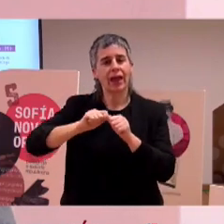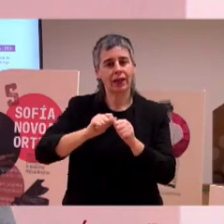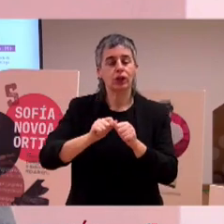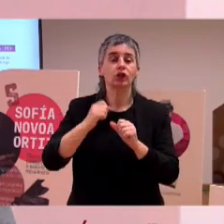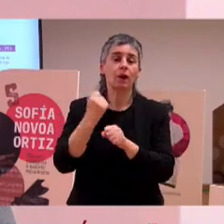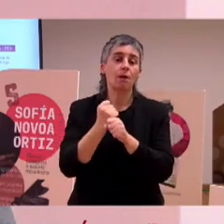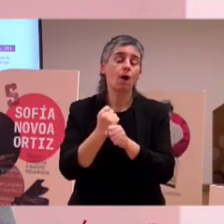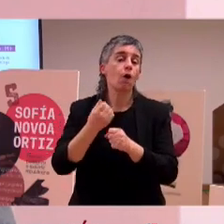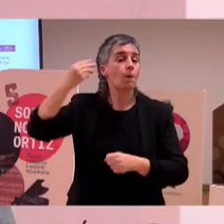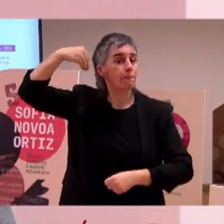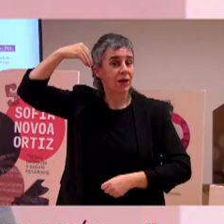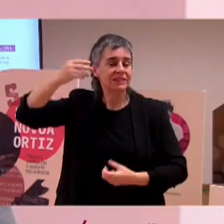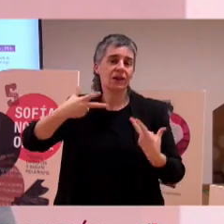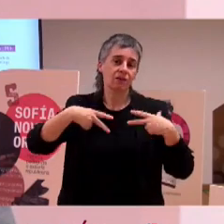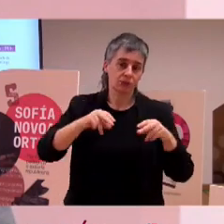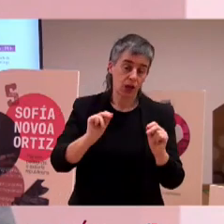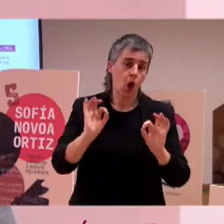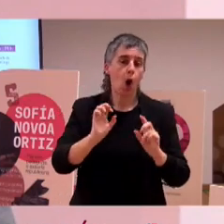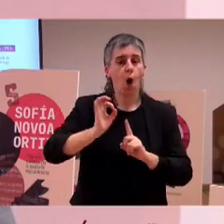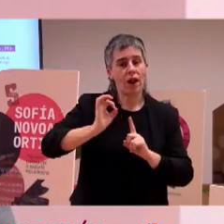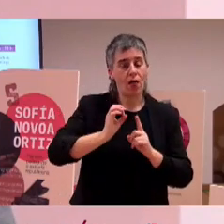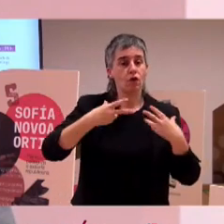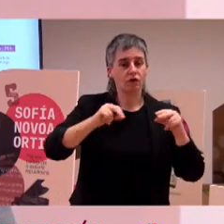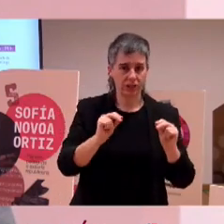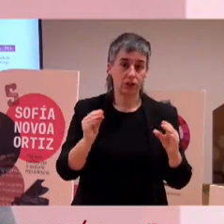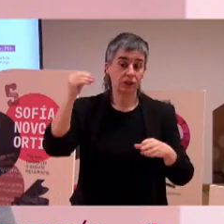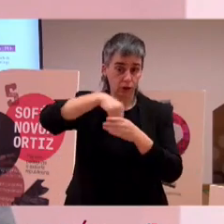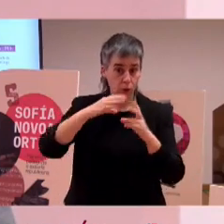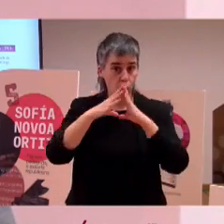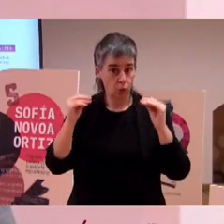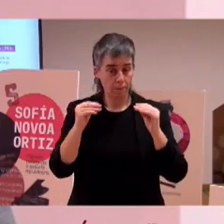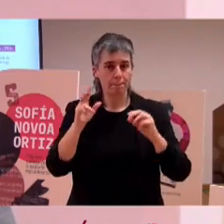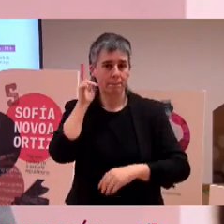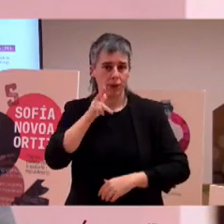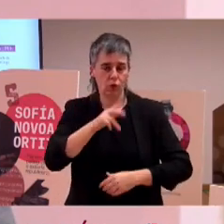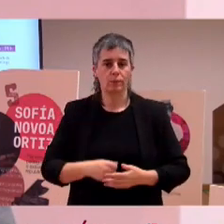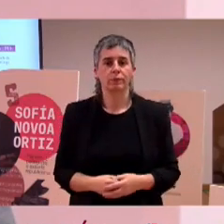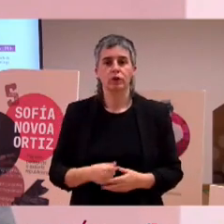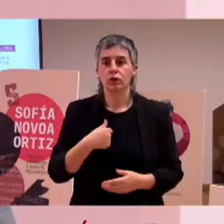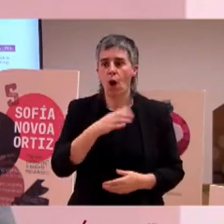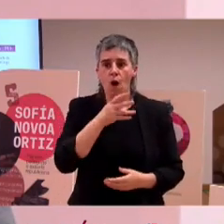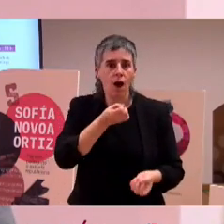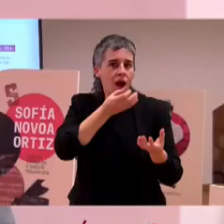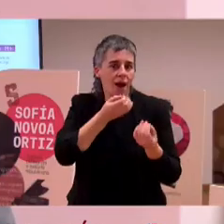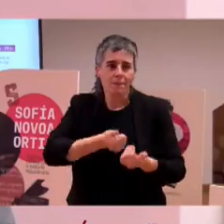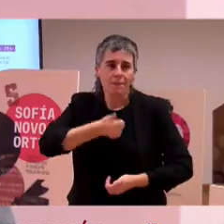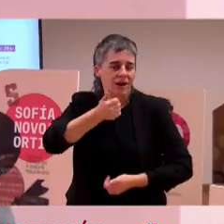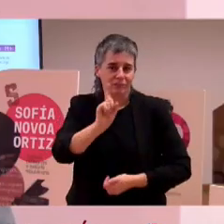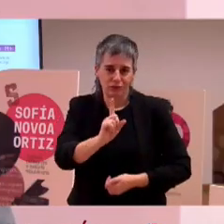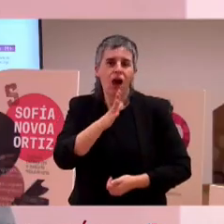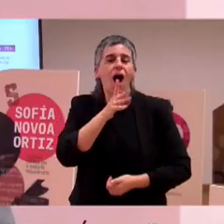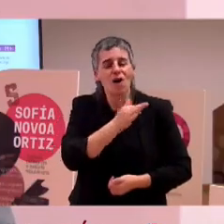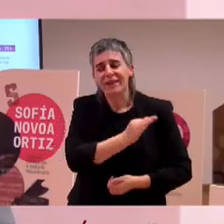Universidade de Vigo. Eu pouco máis vou decir, porque para falar de Sofía temos hoxe aquí a Carmen